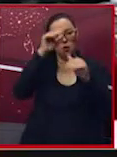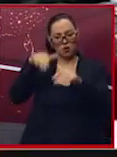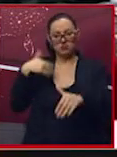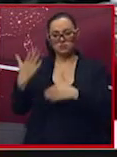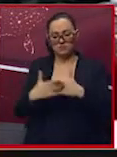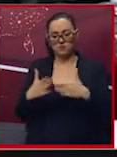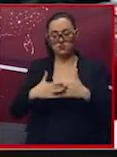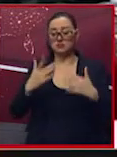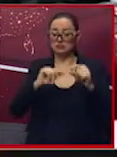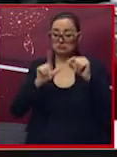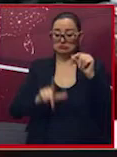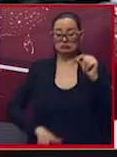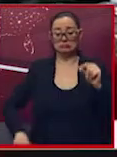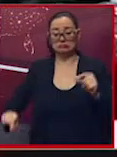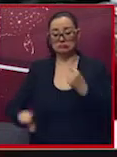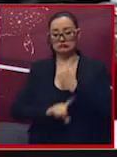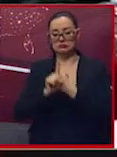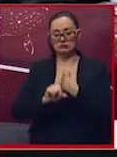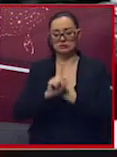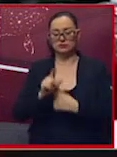el país.